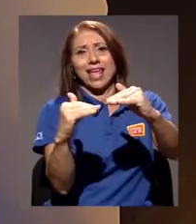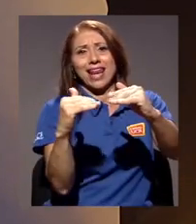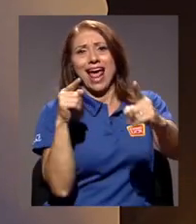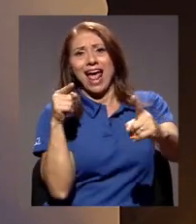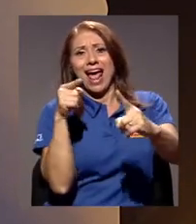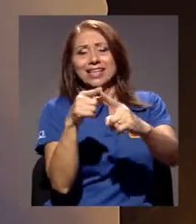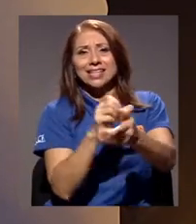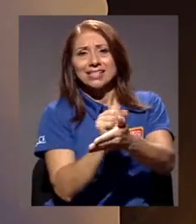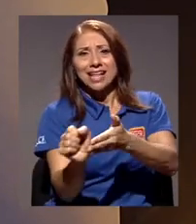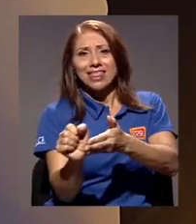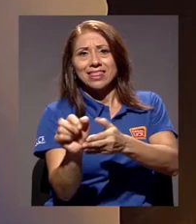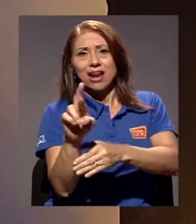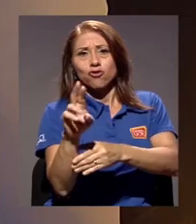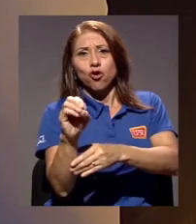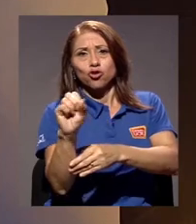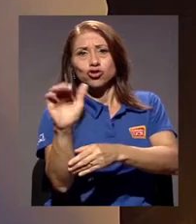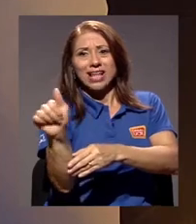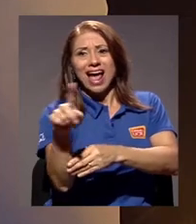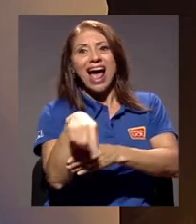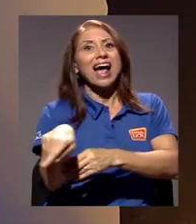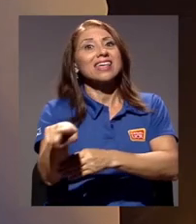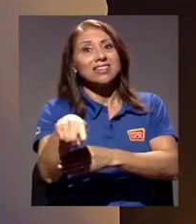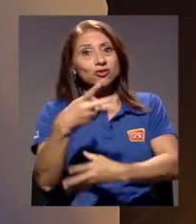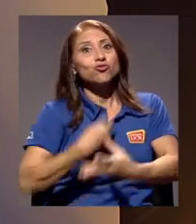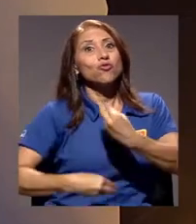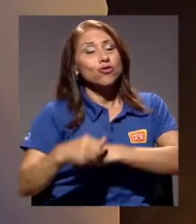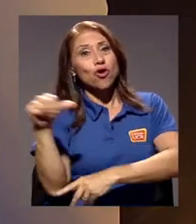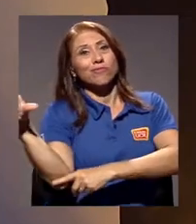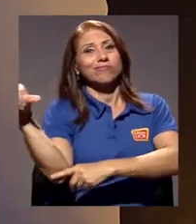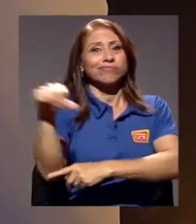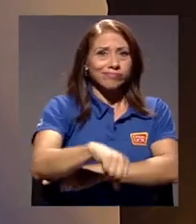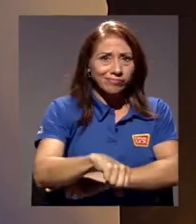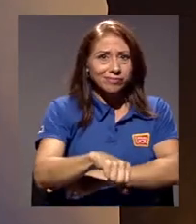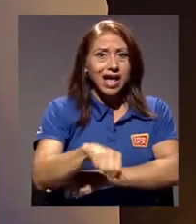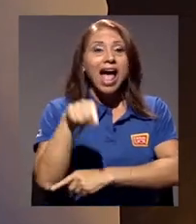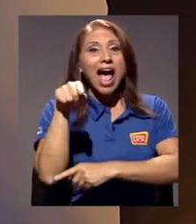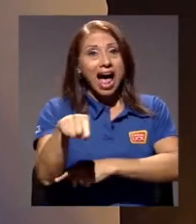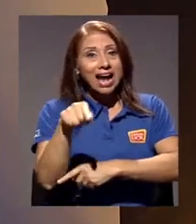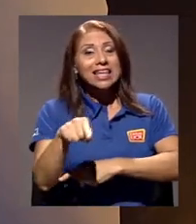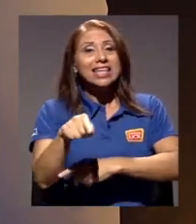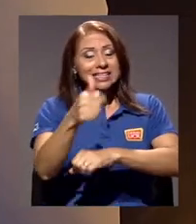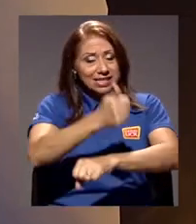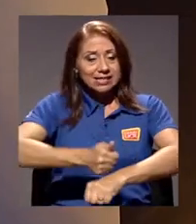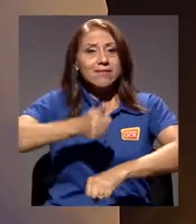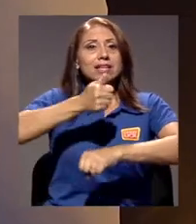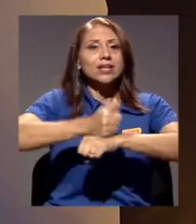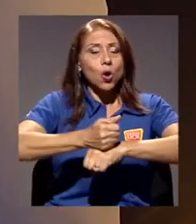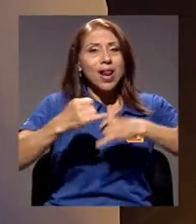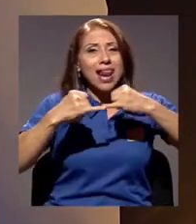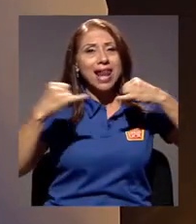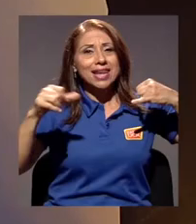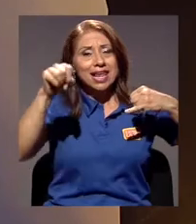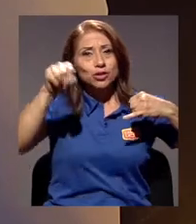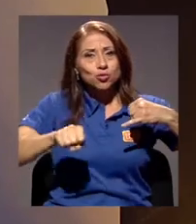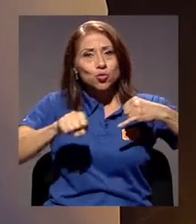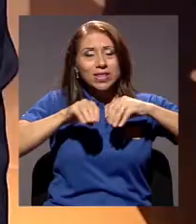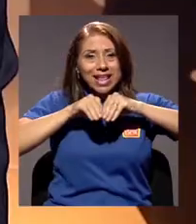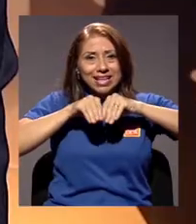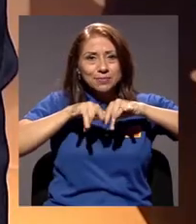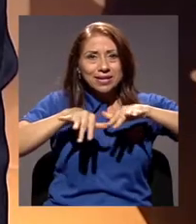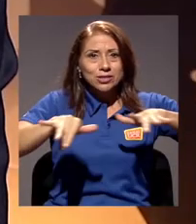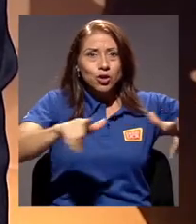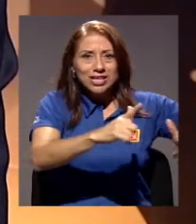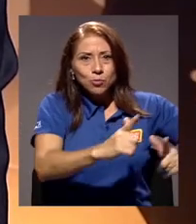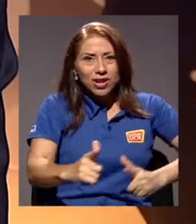sufrió una gran derrota de hecho se marcó la línea sur del expansionismo militar del